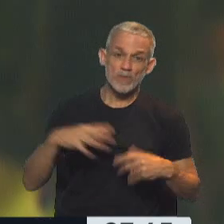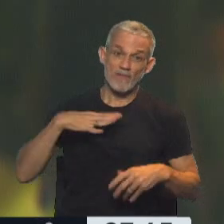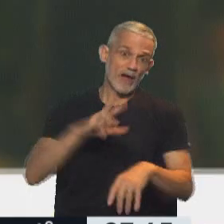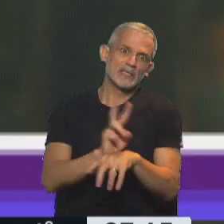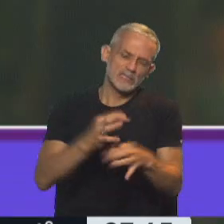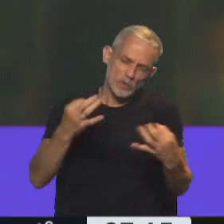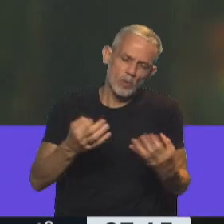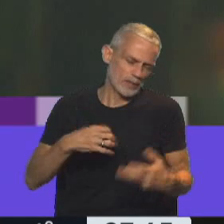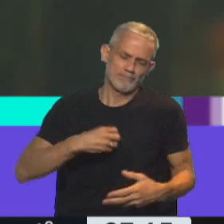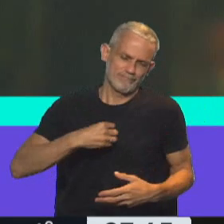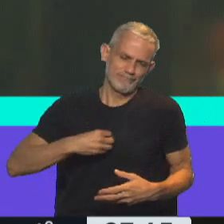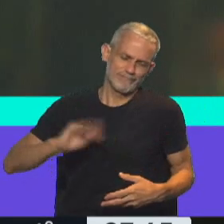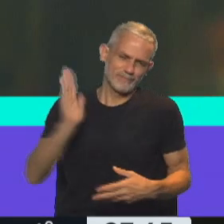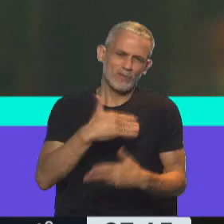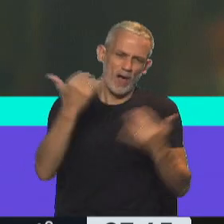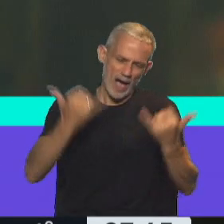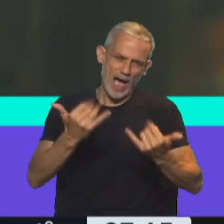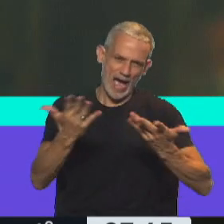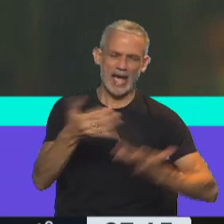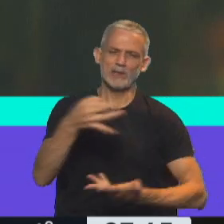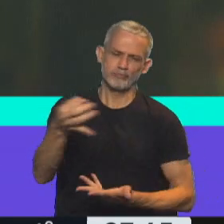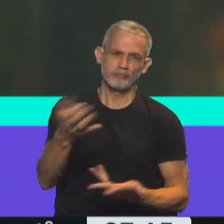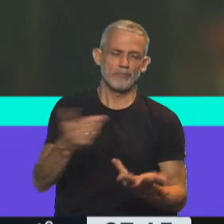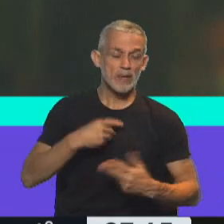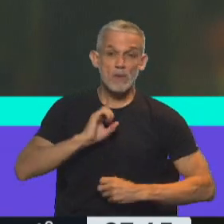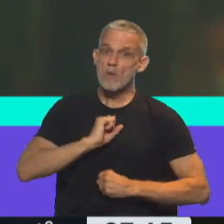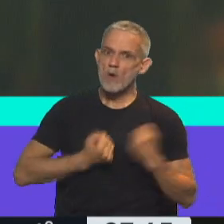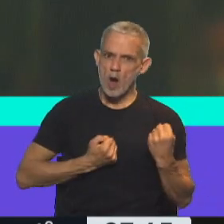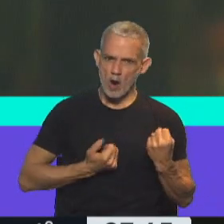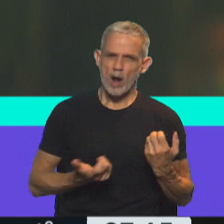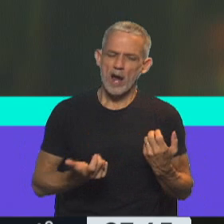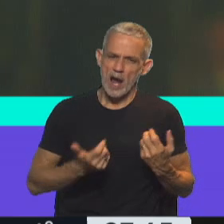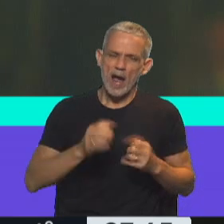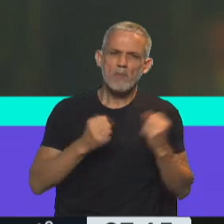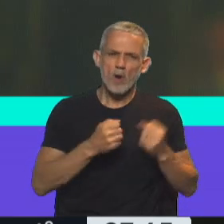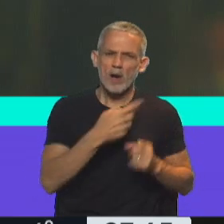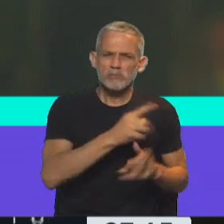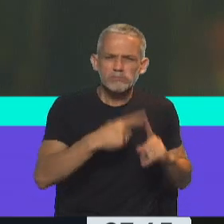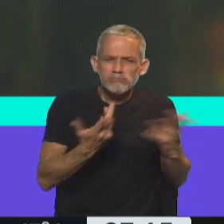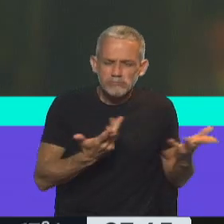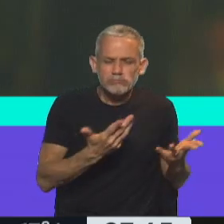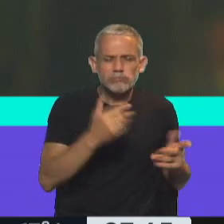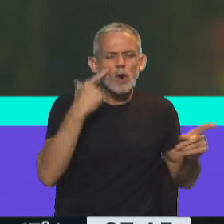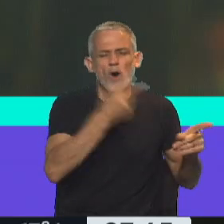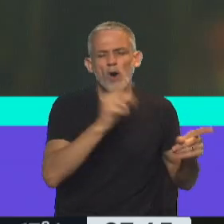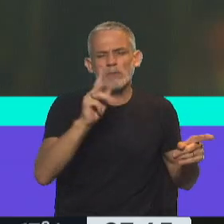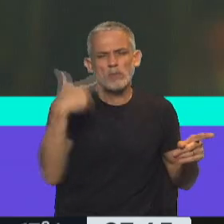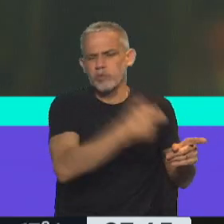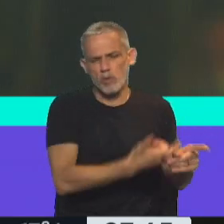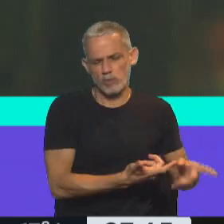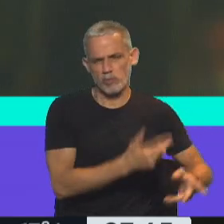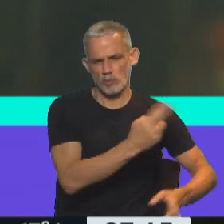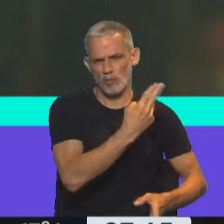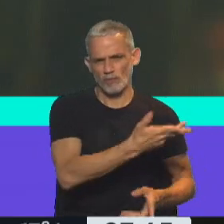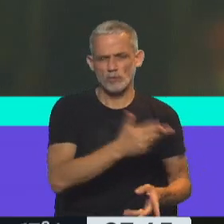la sentimos todos, digo, esto es muy cierto, y la bronca sobre todo por el crimen del kiosquero ahí en Ramos Mejía. Ahora esto me